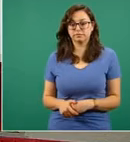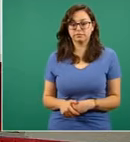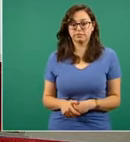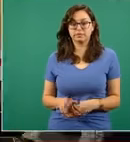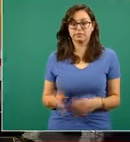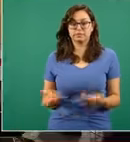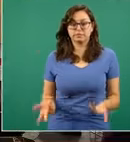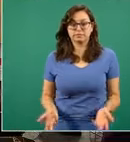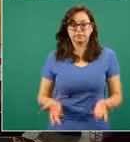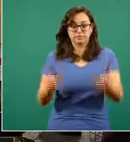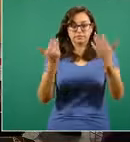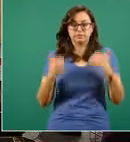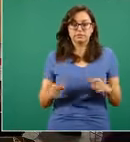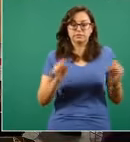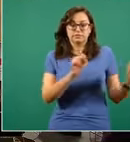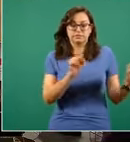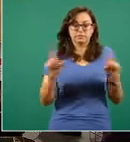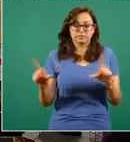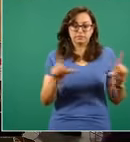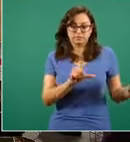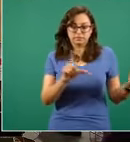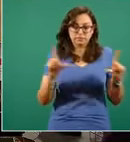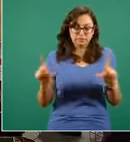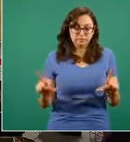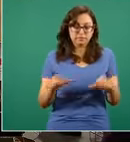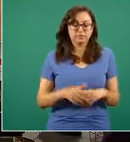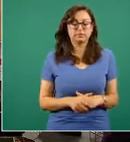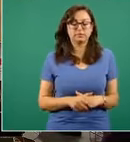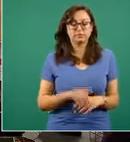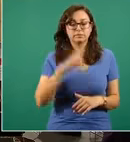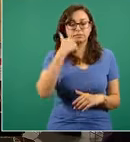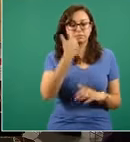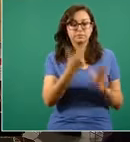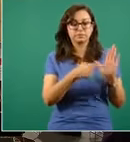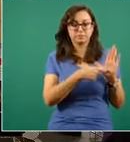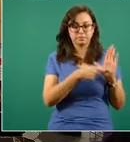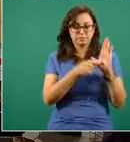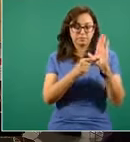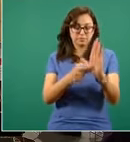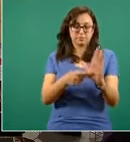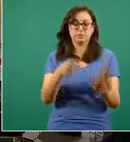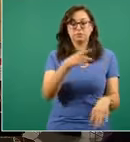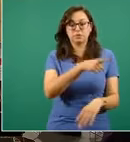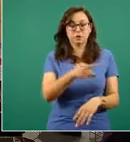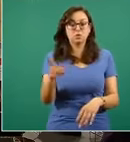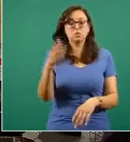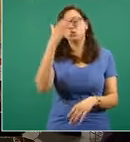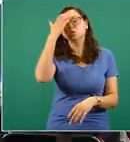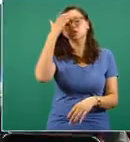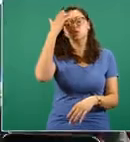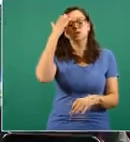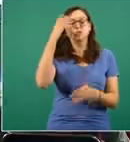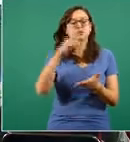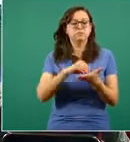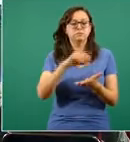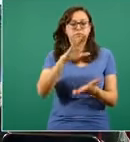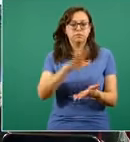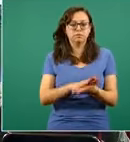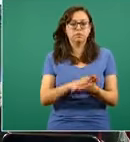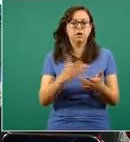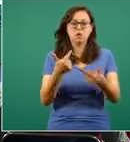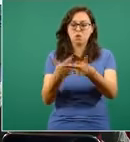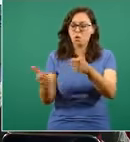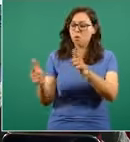dos últimas diapositivas de esta noche, queremos hacer referencia para que ustedes conozcan y tengan el registro de quienes conforman este